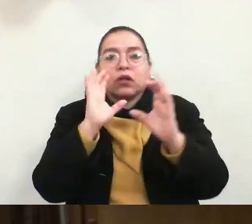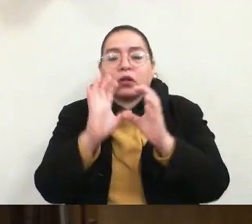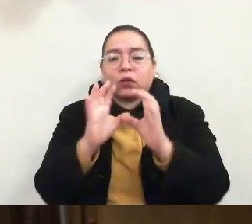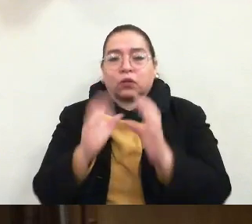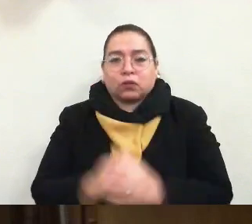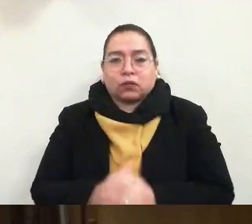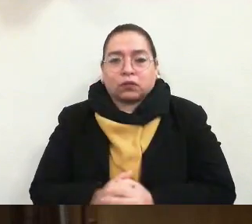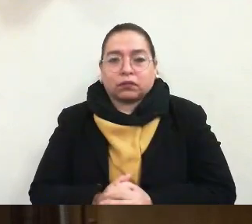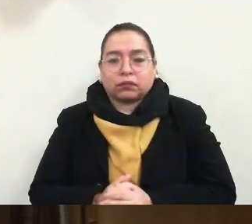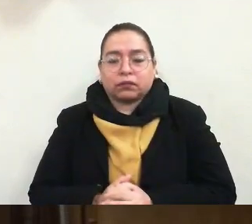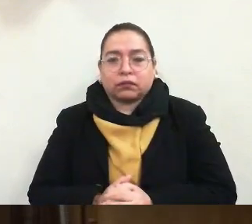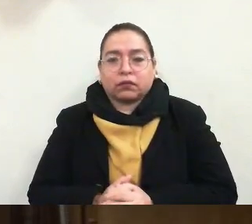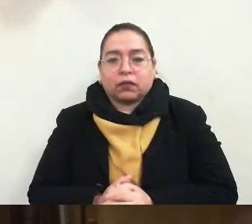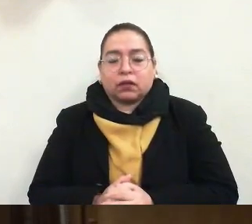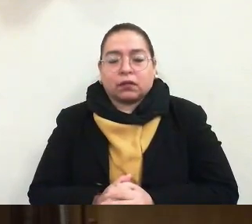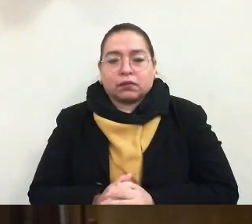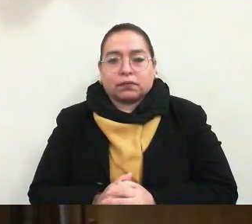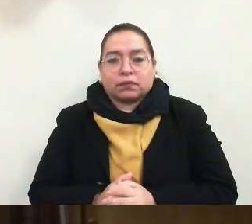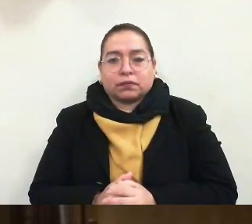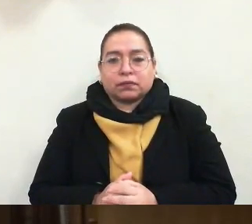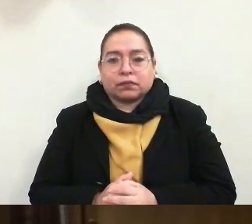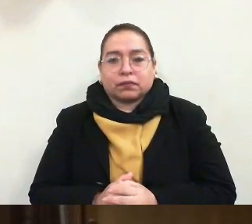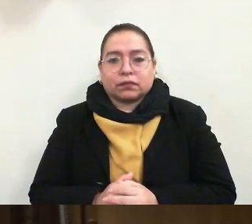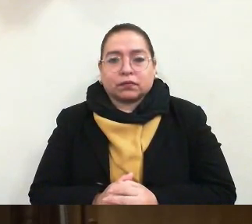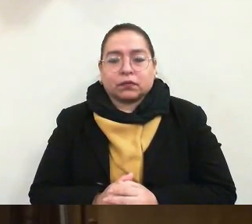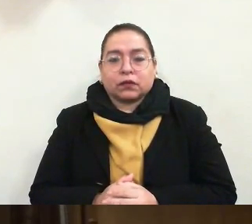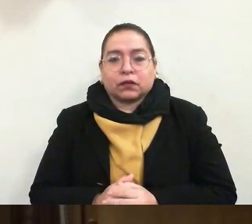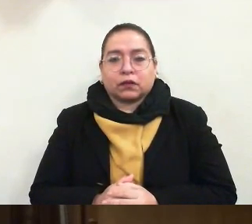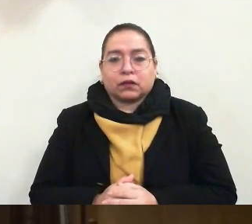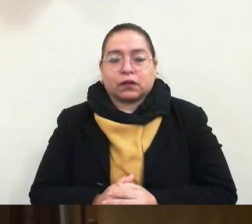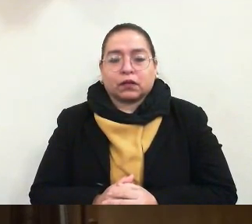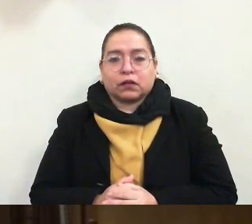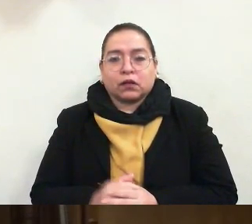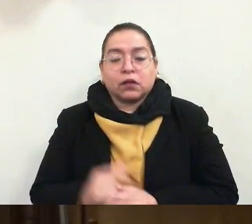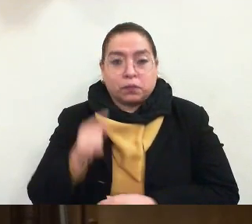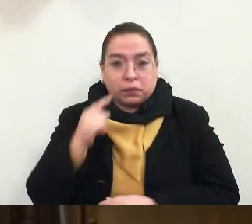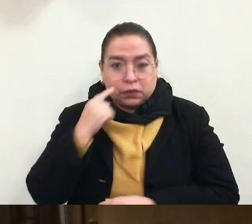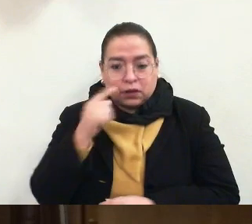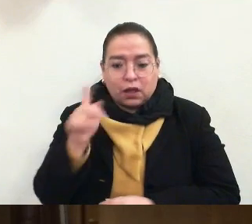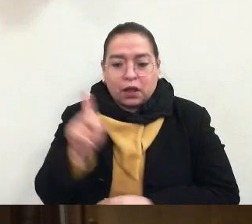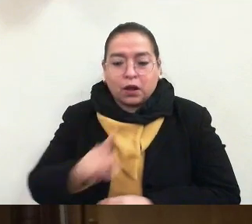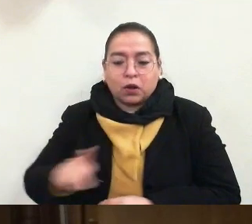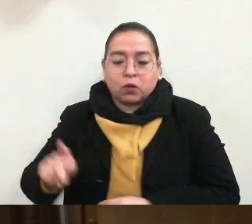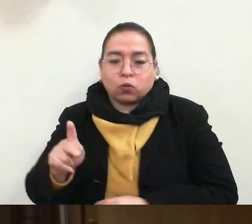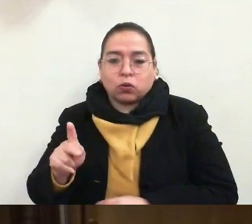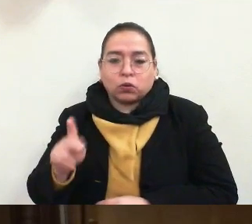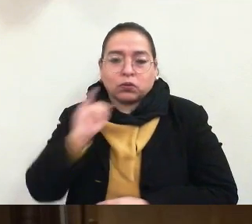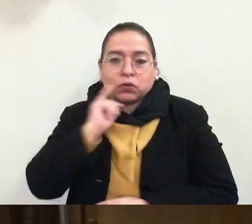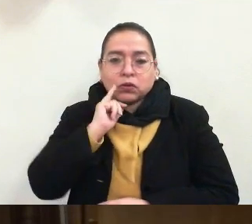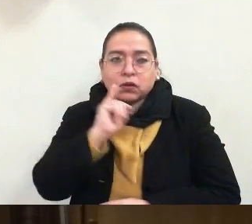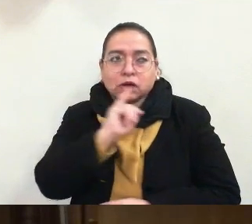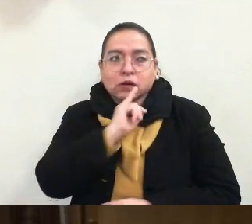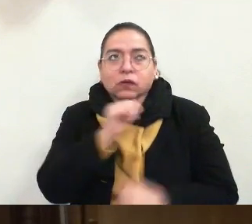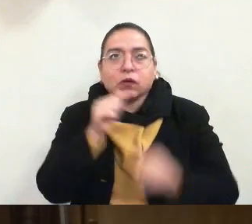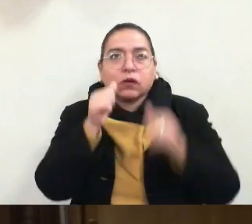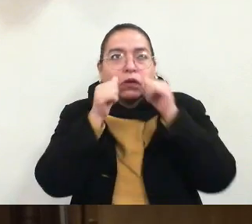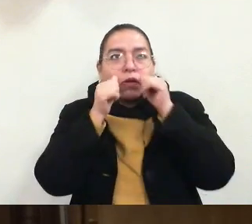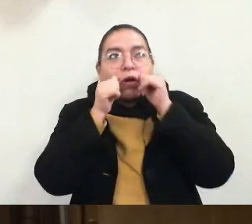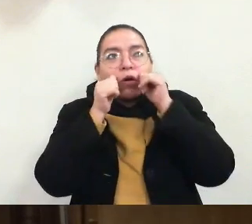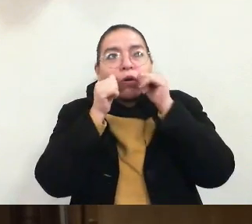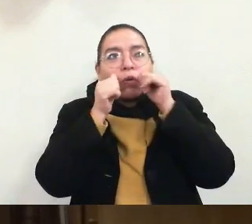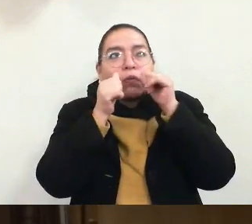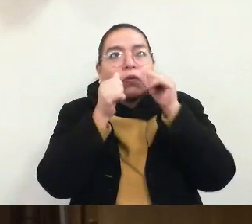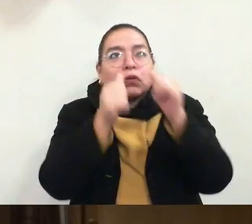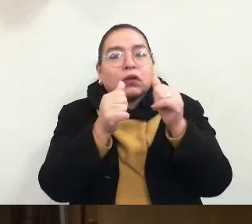Oímos esa escena conmovedora del pueblo de Israel, que después de oír